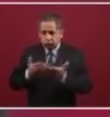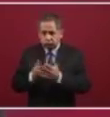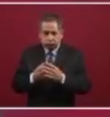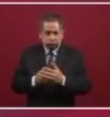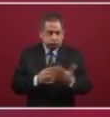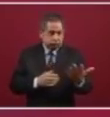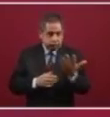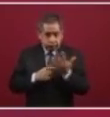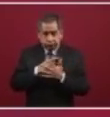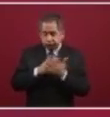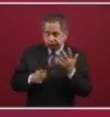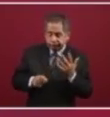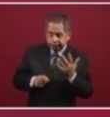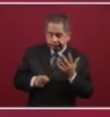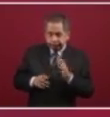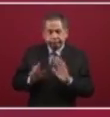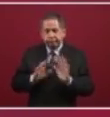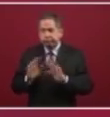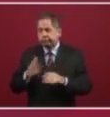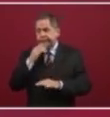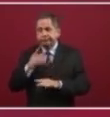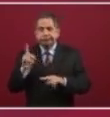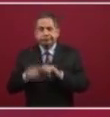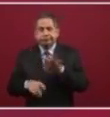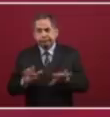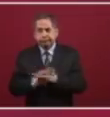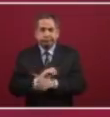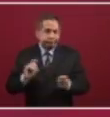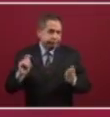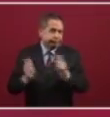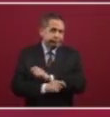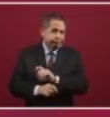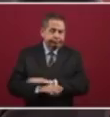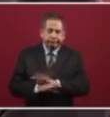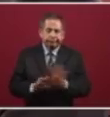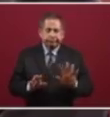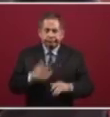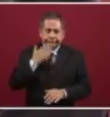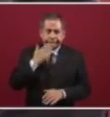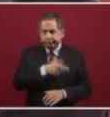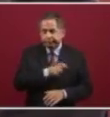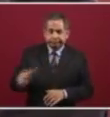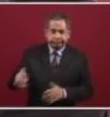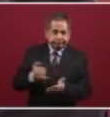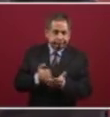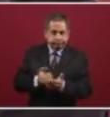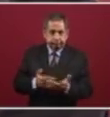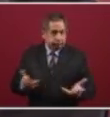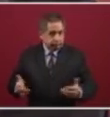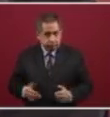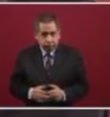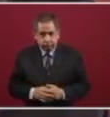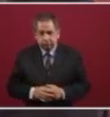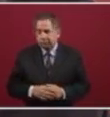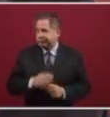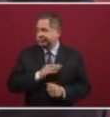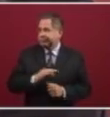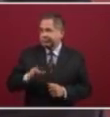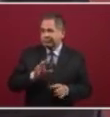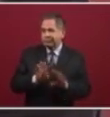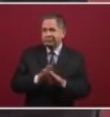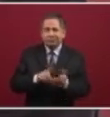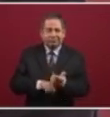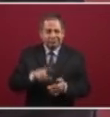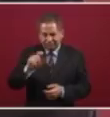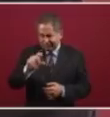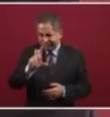revocaron, cambiaron esa resolución. Pero estamos hablando, no sé, como de 20,